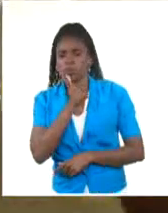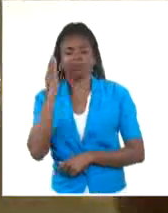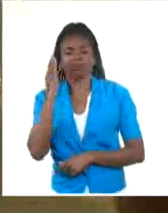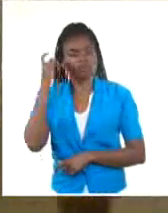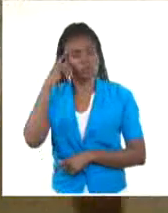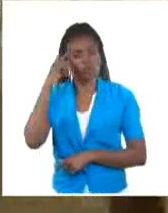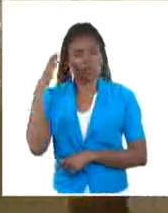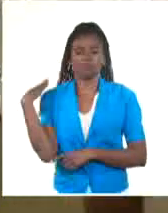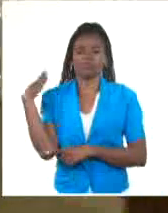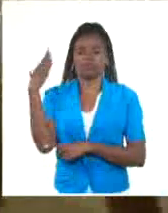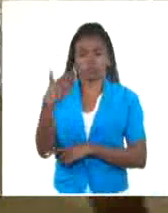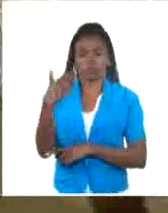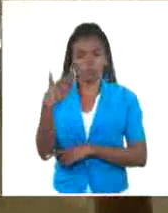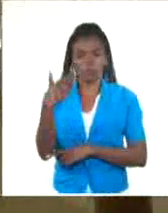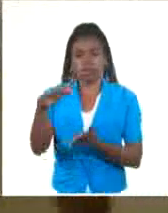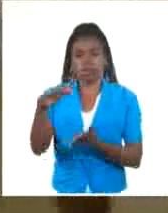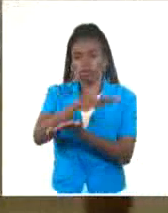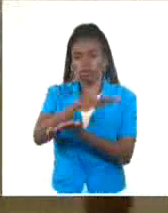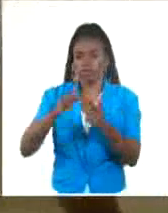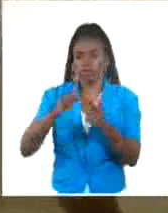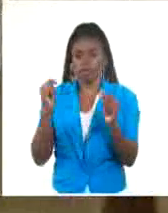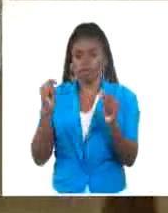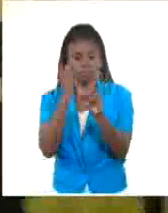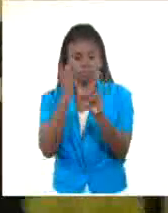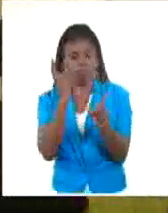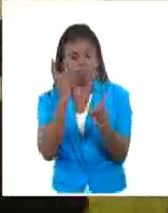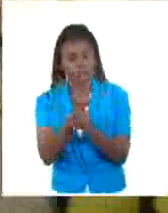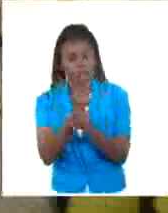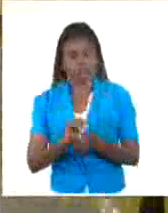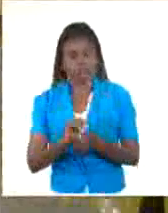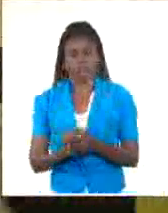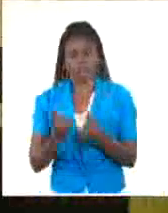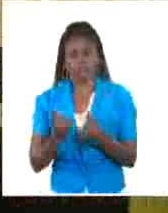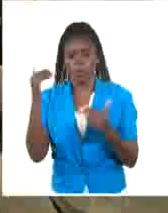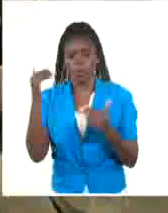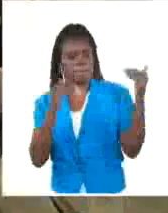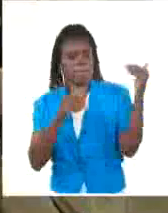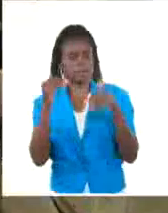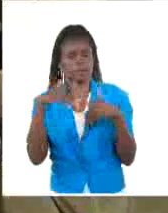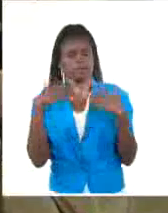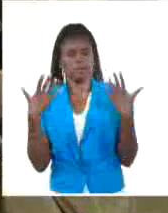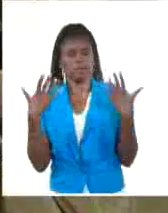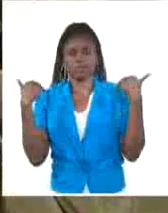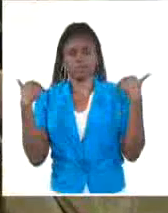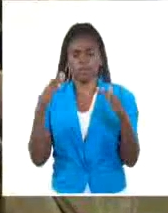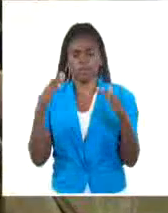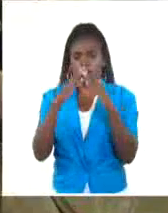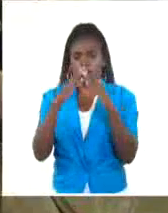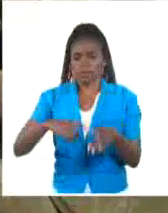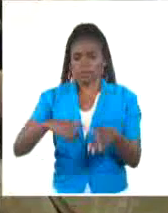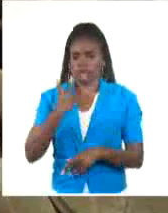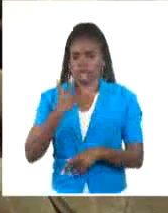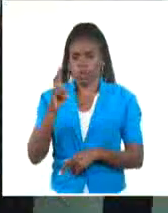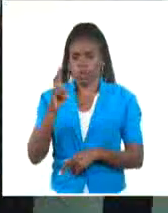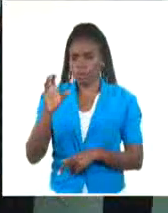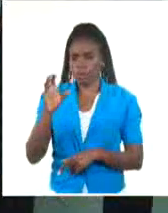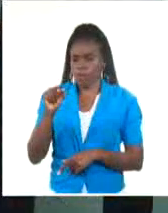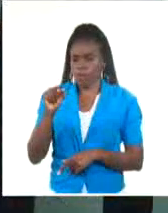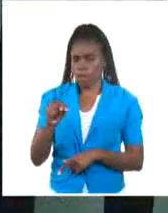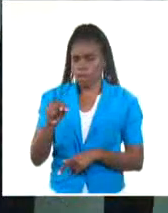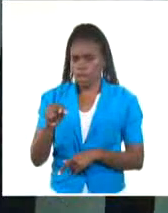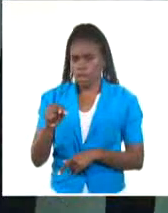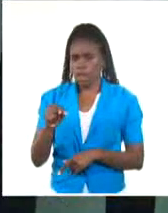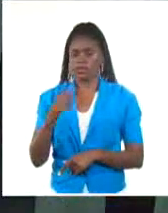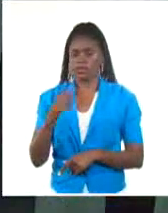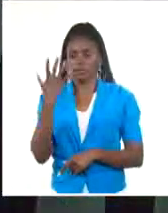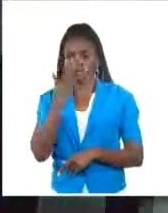sueños fueron la base del encuentro. Entre los participantes estuvo la directora de la Casa de Cultura de Ranchuelos,